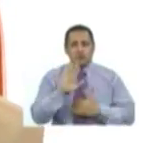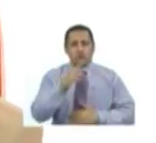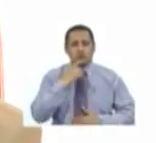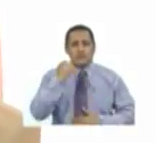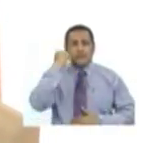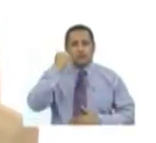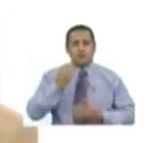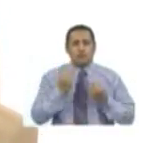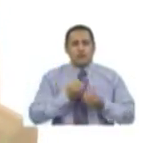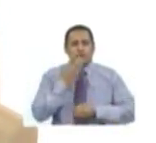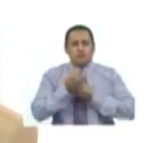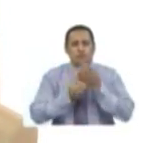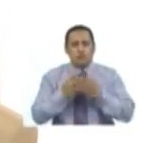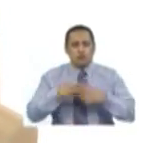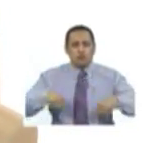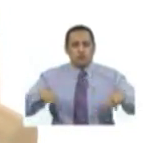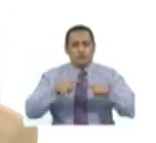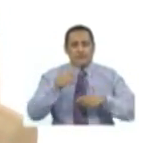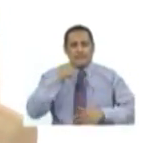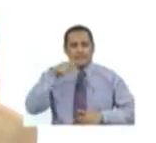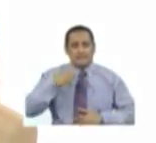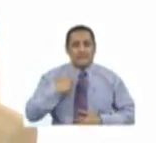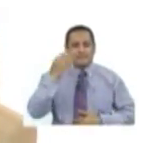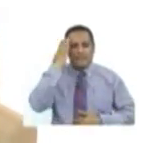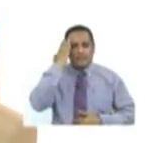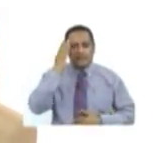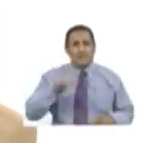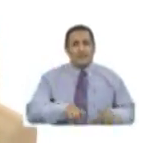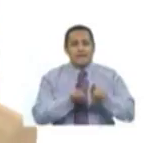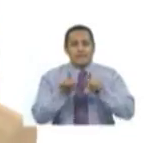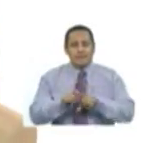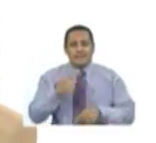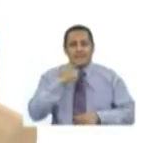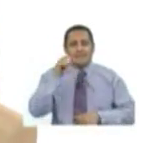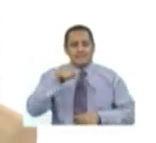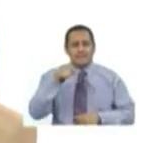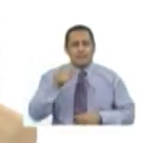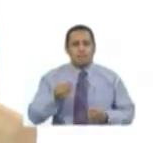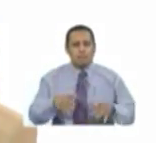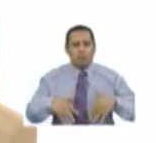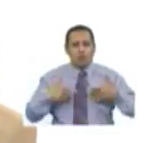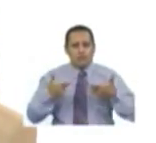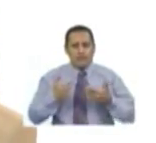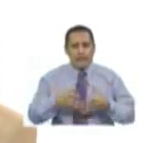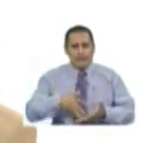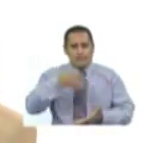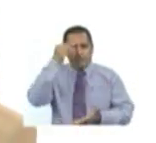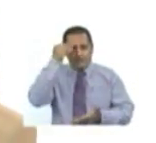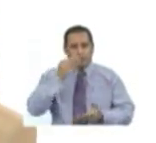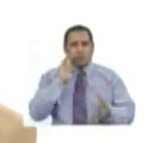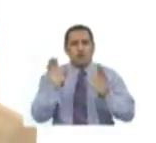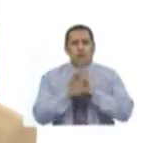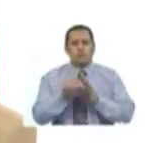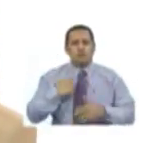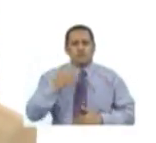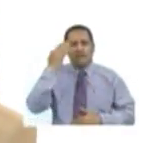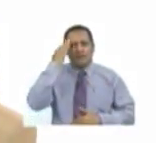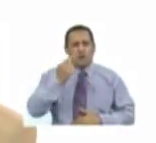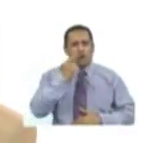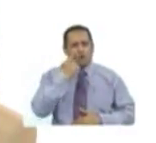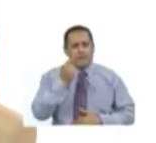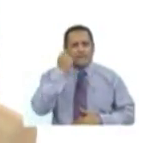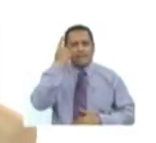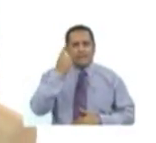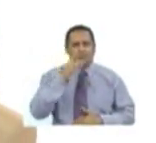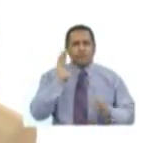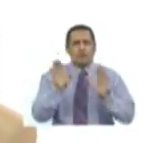sus derechos porque es información que usted necesita conocer y que además necesita también poder manejar, como por ejemplo saber,